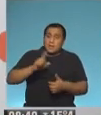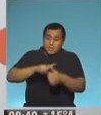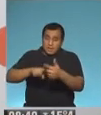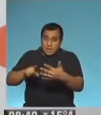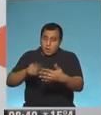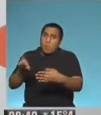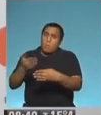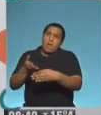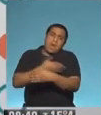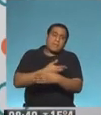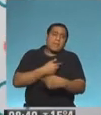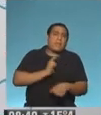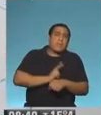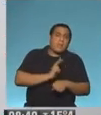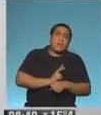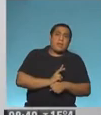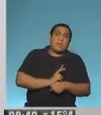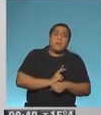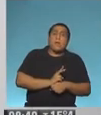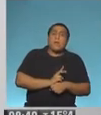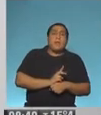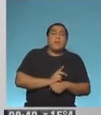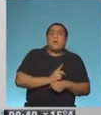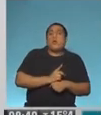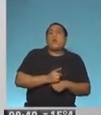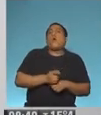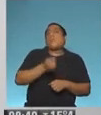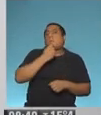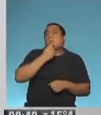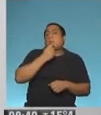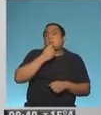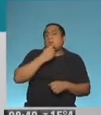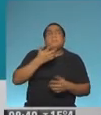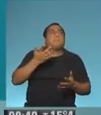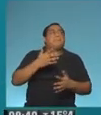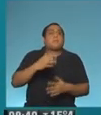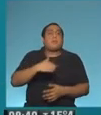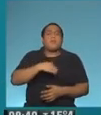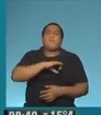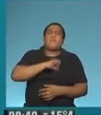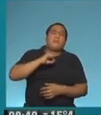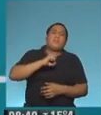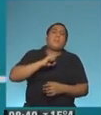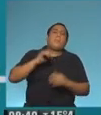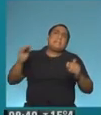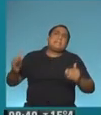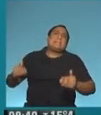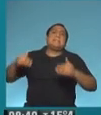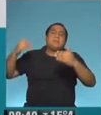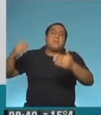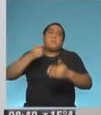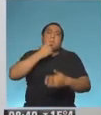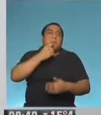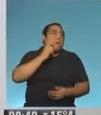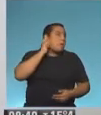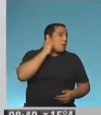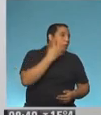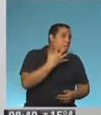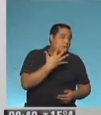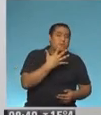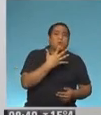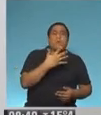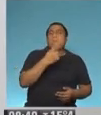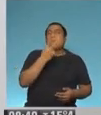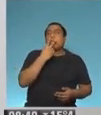prevenir, y si no se puede prevenir, se puede retrasar. No es lo mismo tener un infarto a los 45, si uno fumó, tiene colesterol